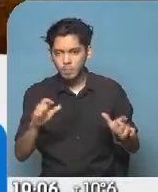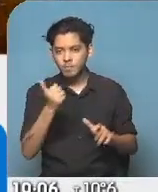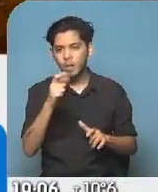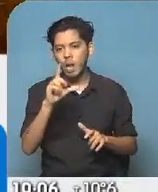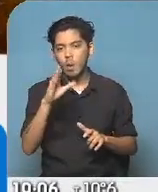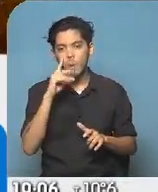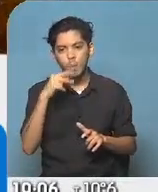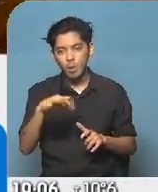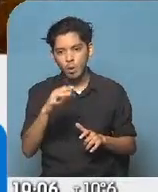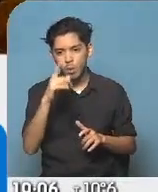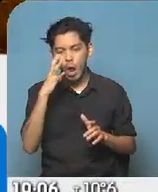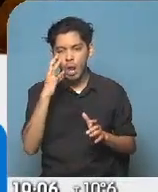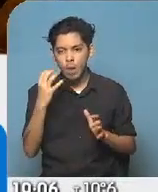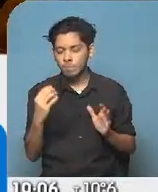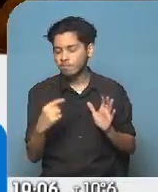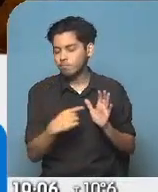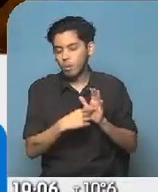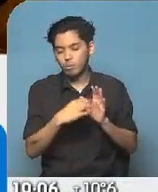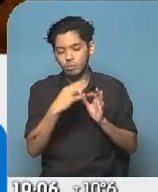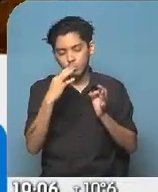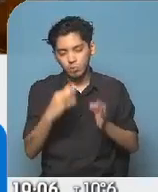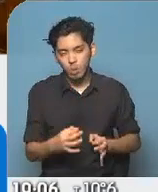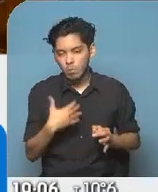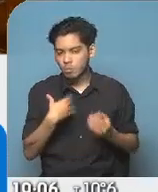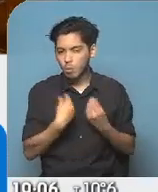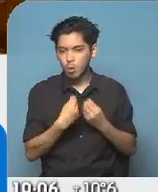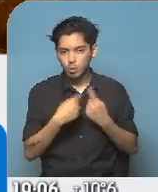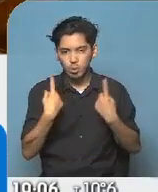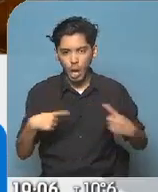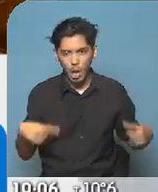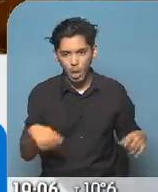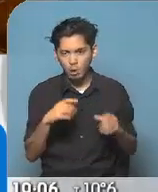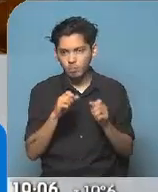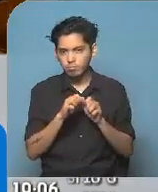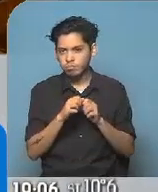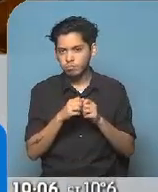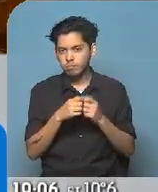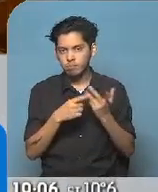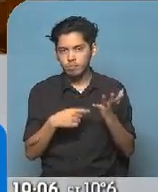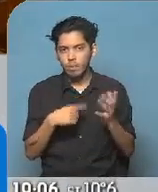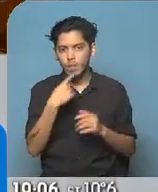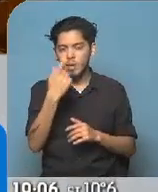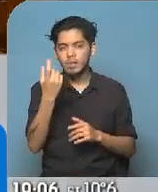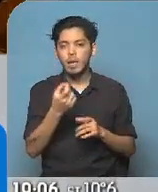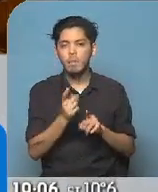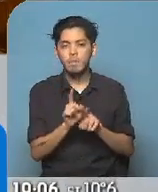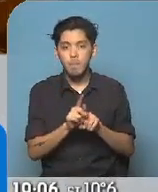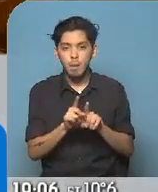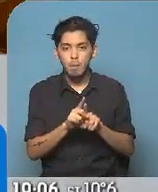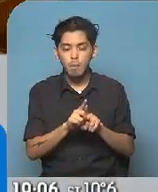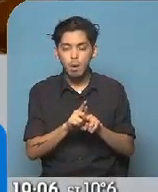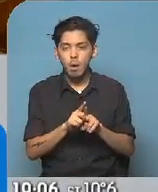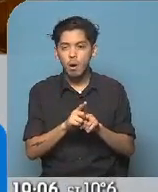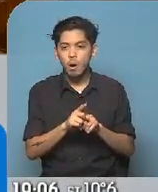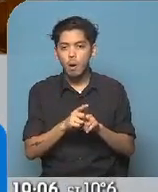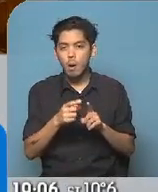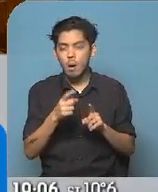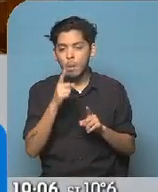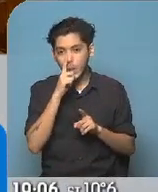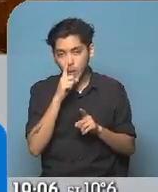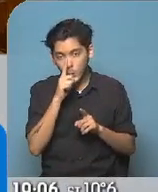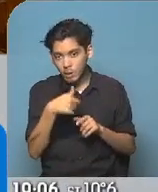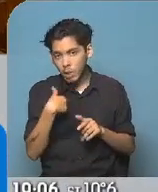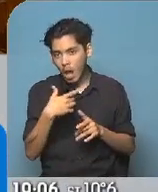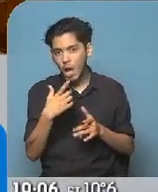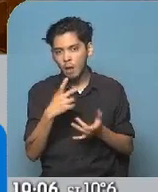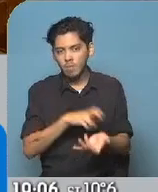un punto porque dijo varias cosas muchísimas cosas al vino dijo que la masturbación es una adicción al vino dijo que